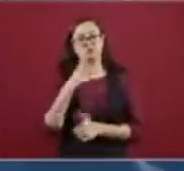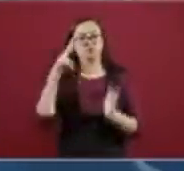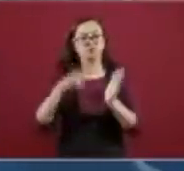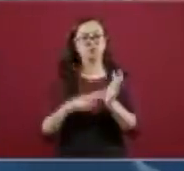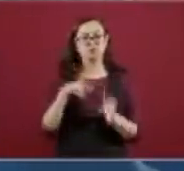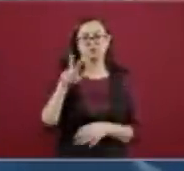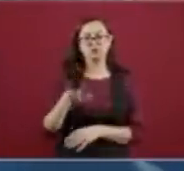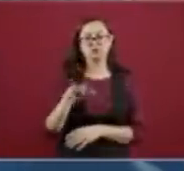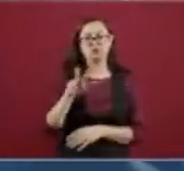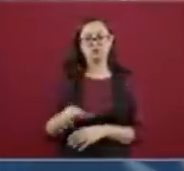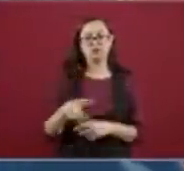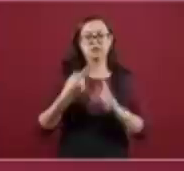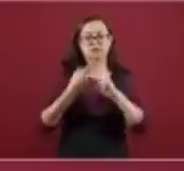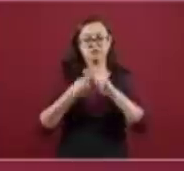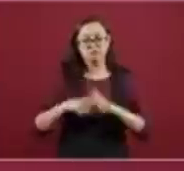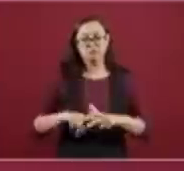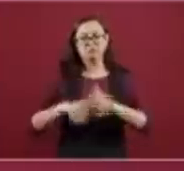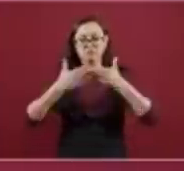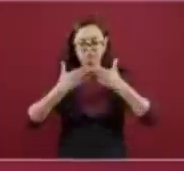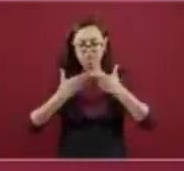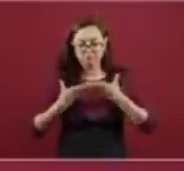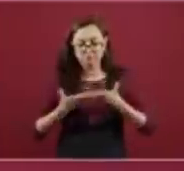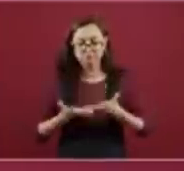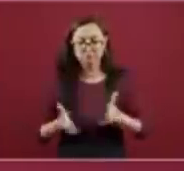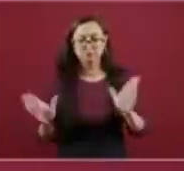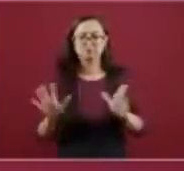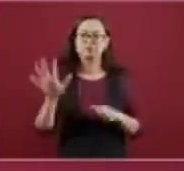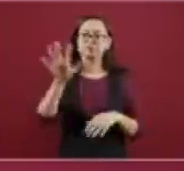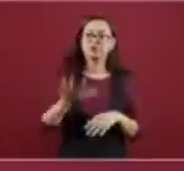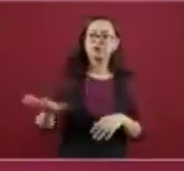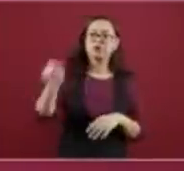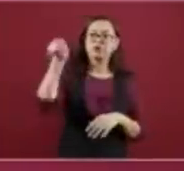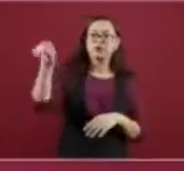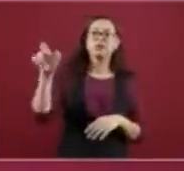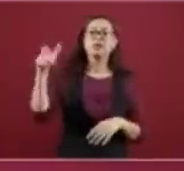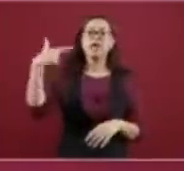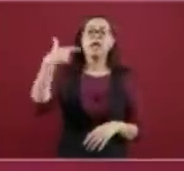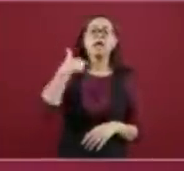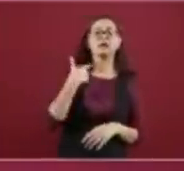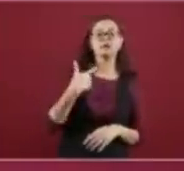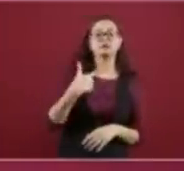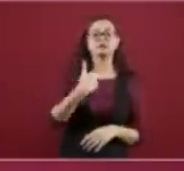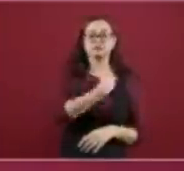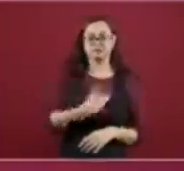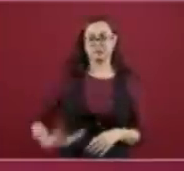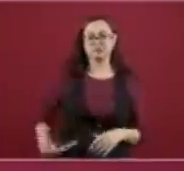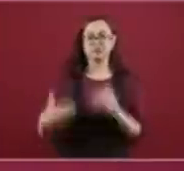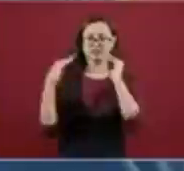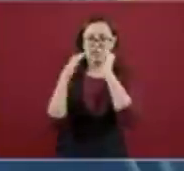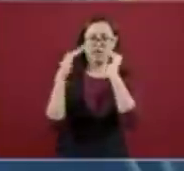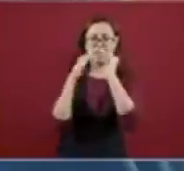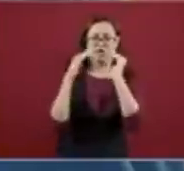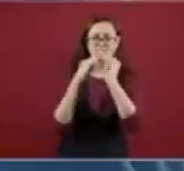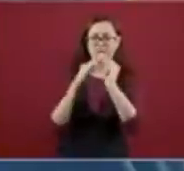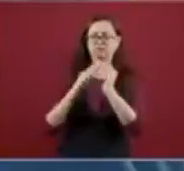se abre la que era hasta ese momento la residencia oficial de Los Pinos. Abrir estas